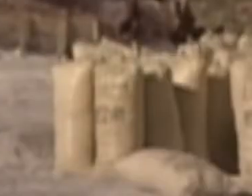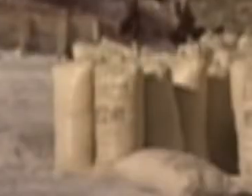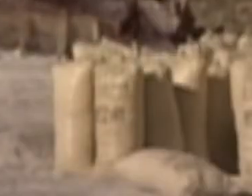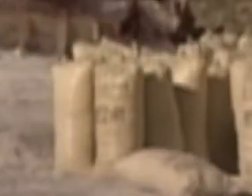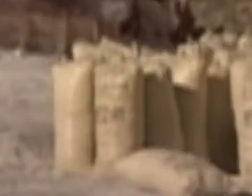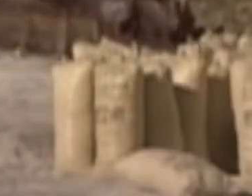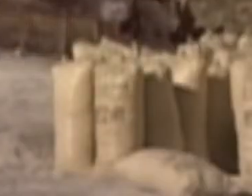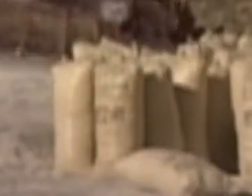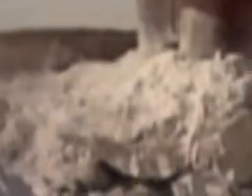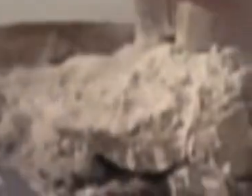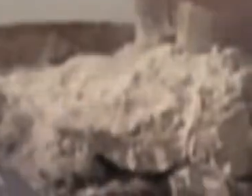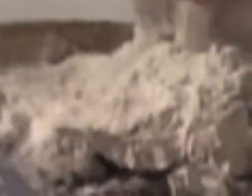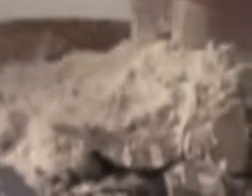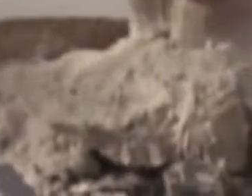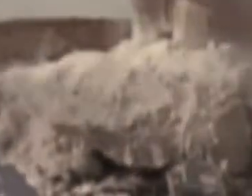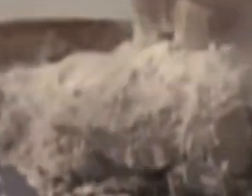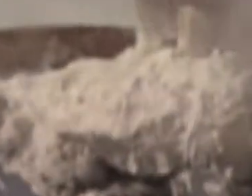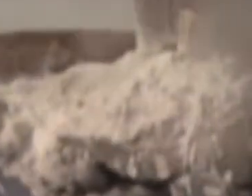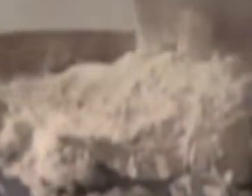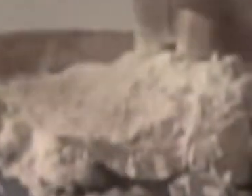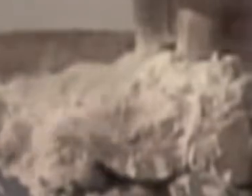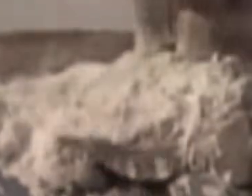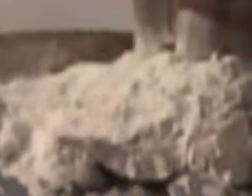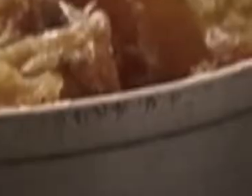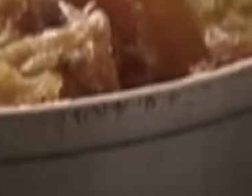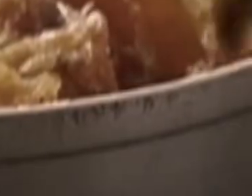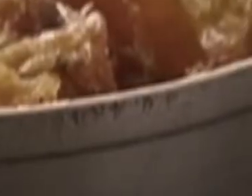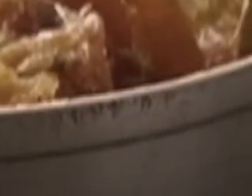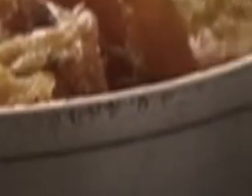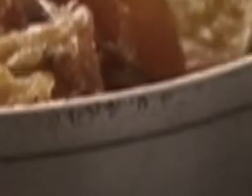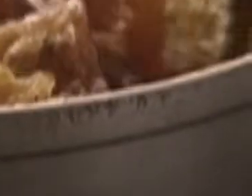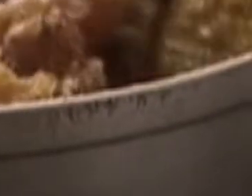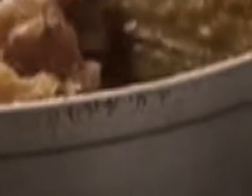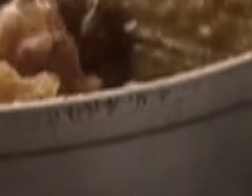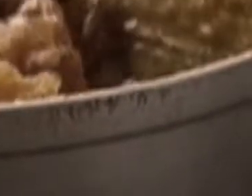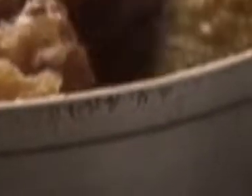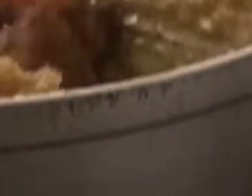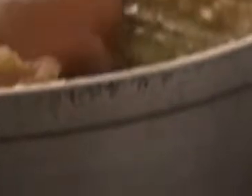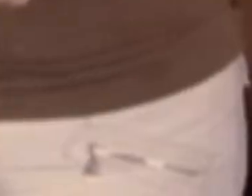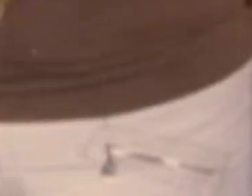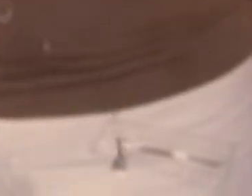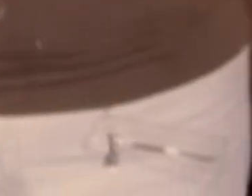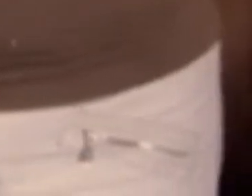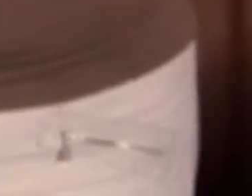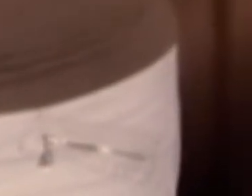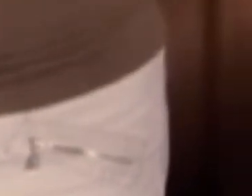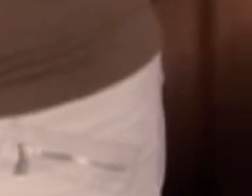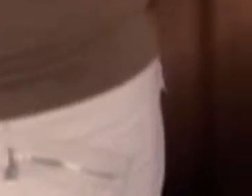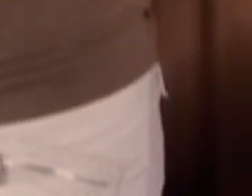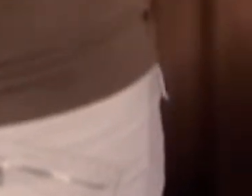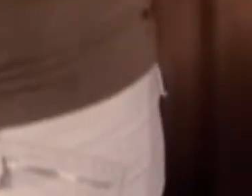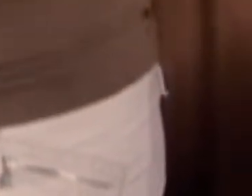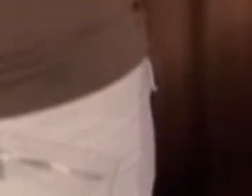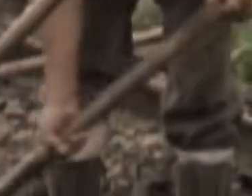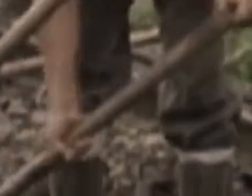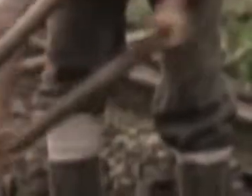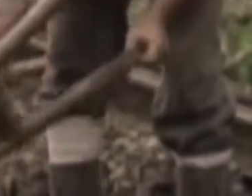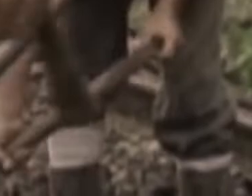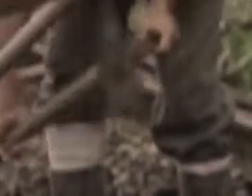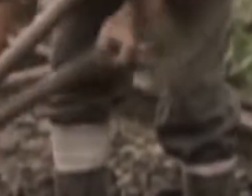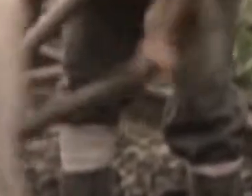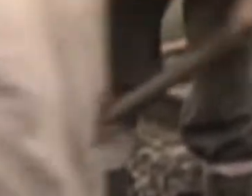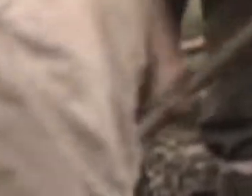Un programa que recorre los cantones de nuestro país, sus tradiciones, problemas y fuentes